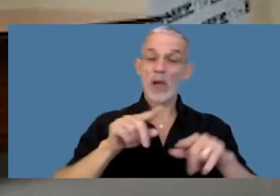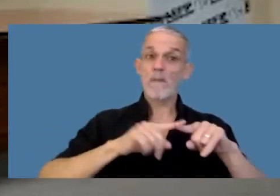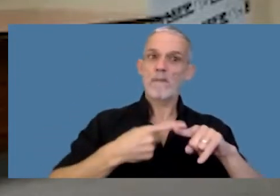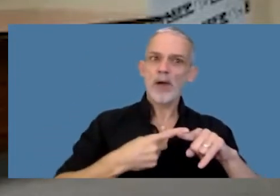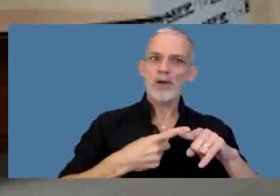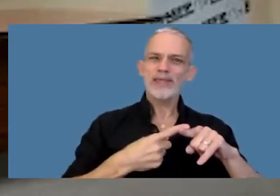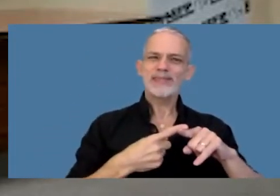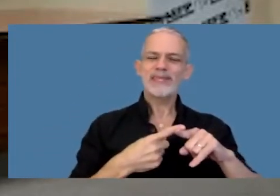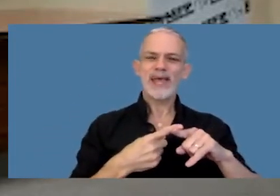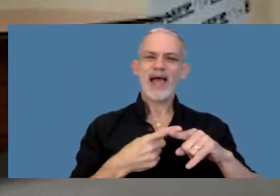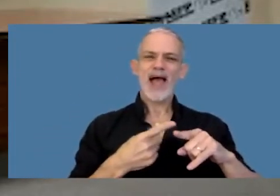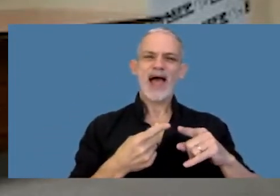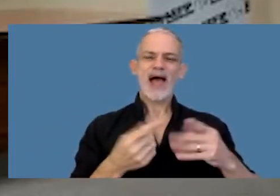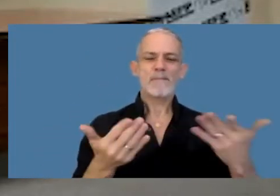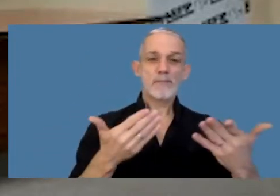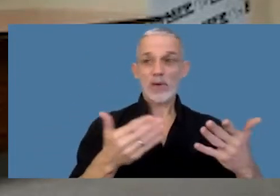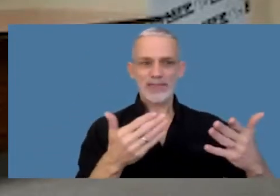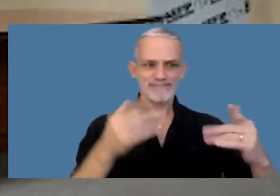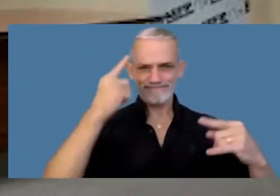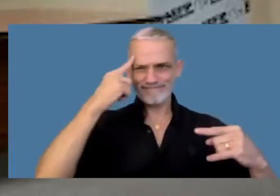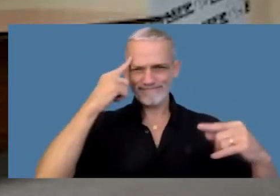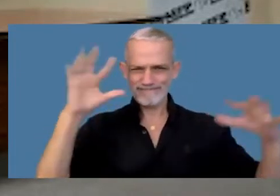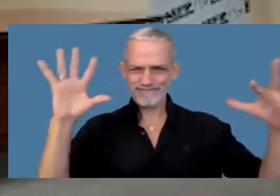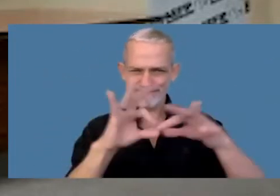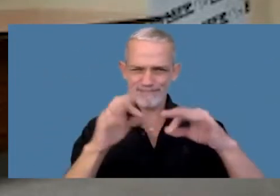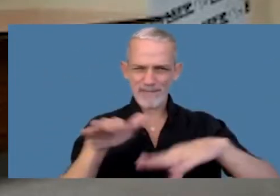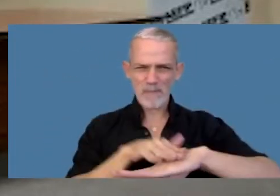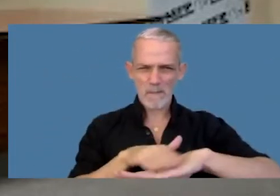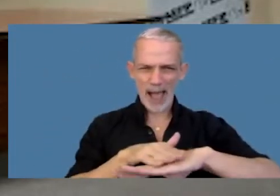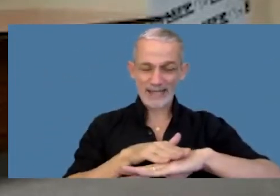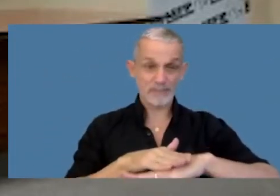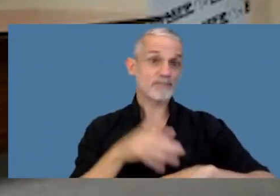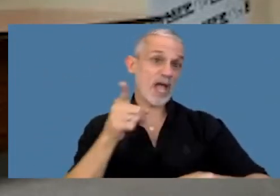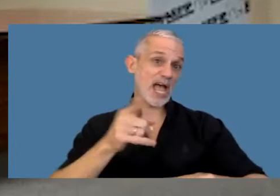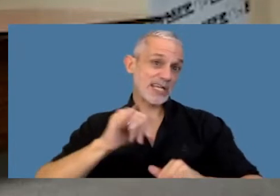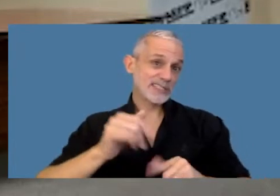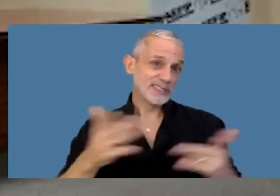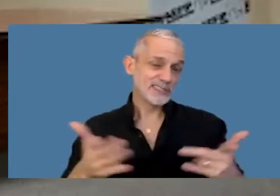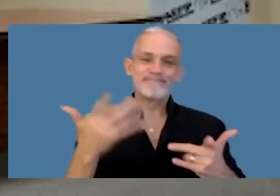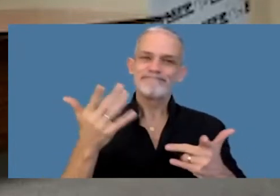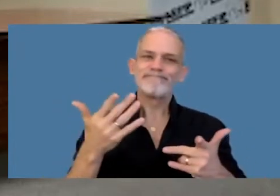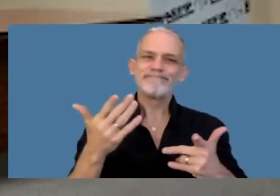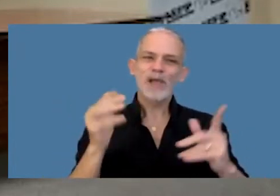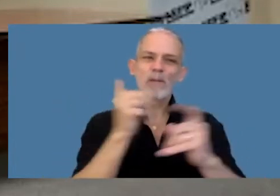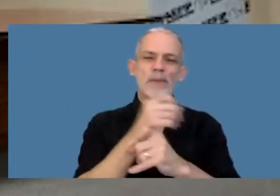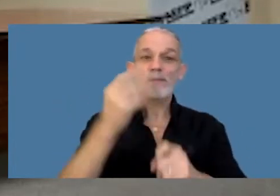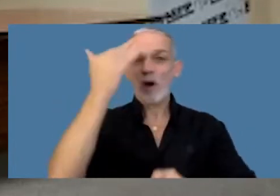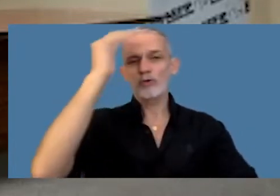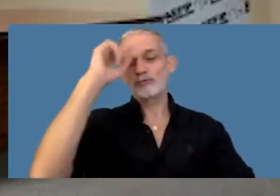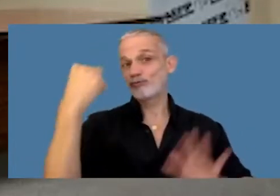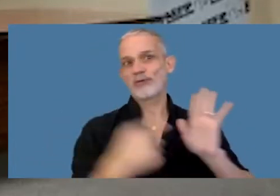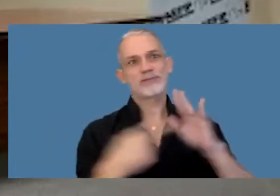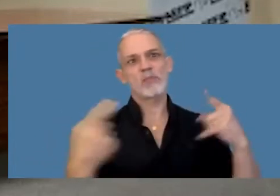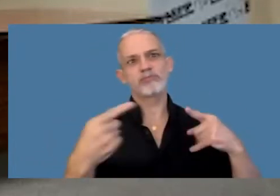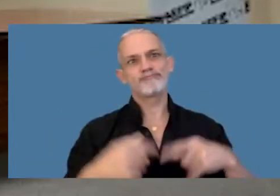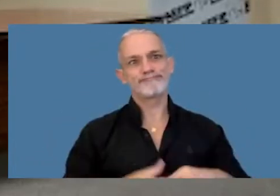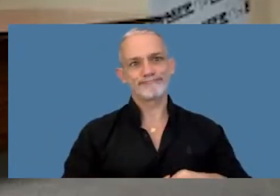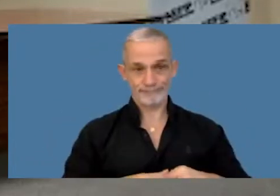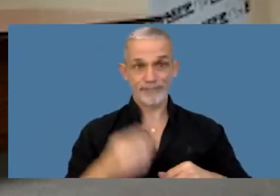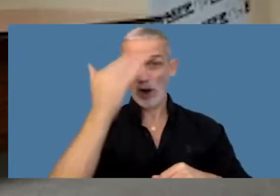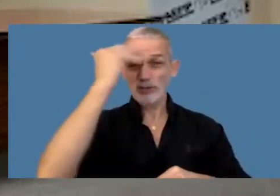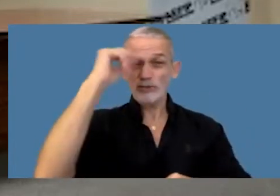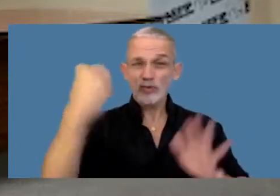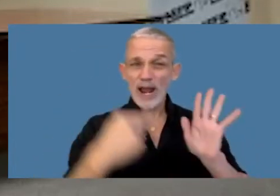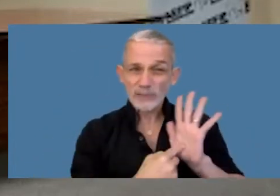puede llegar a tener plafón, pero ahí sí vamos a tener problemas con la Constitución Nacional. La Constitución